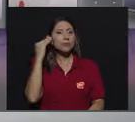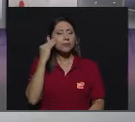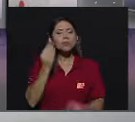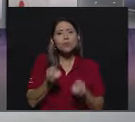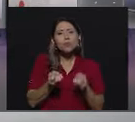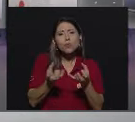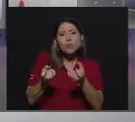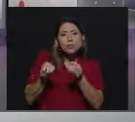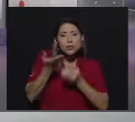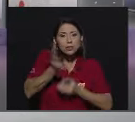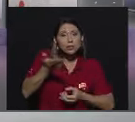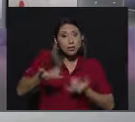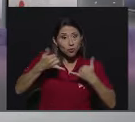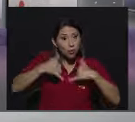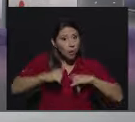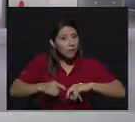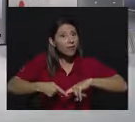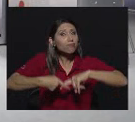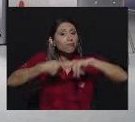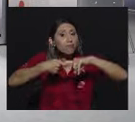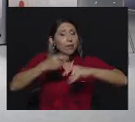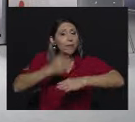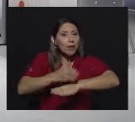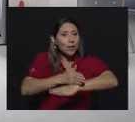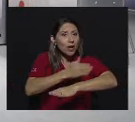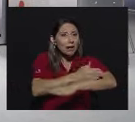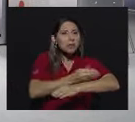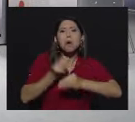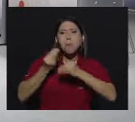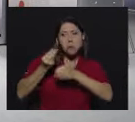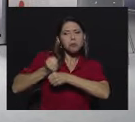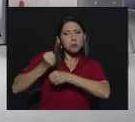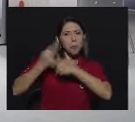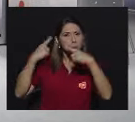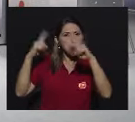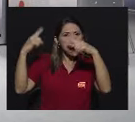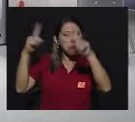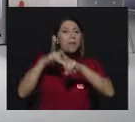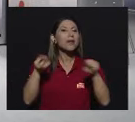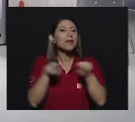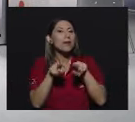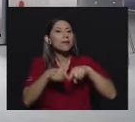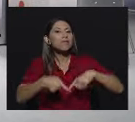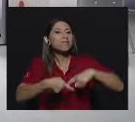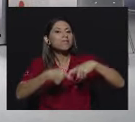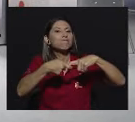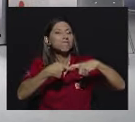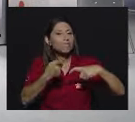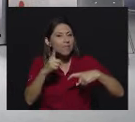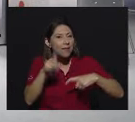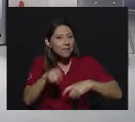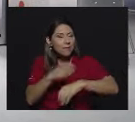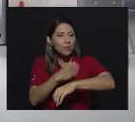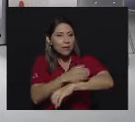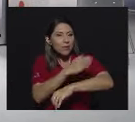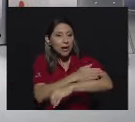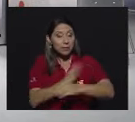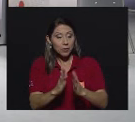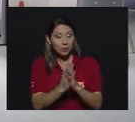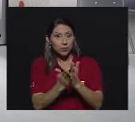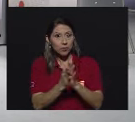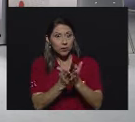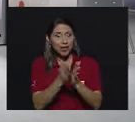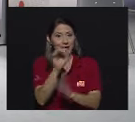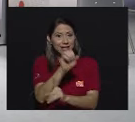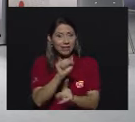sabemos que hay muchas cosas que mejorar, hay muchos logros, pero también hay muchas cosas que mejorar. Y en eso el estado de la educación que